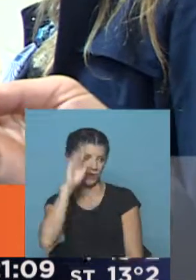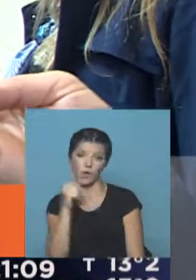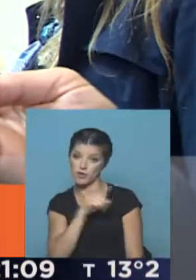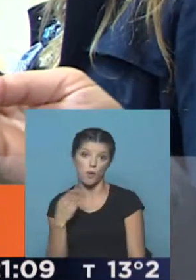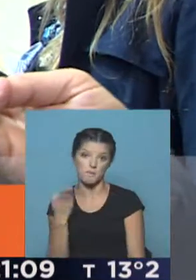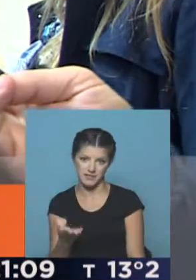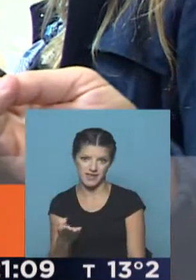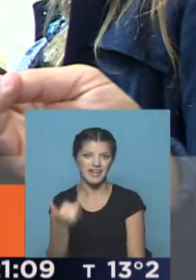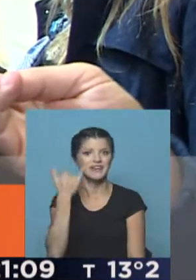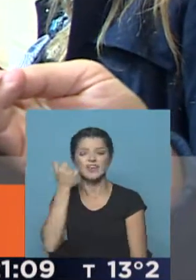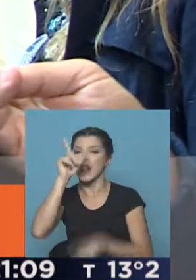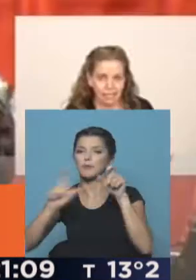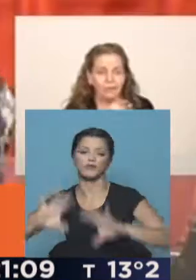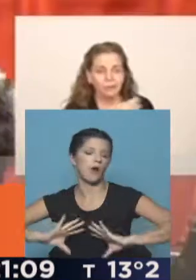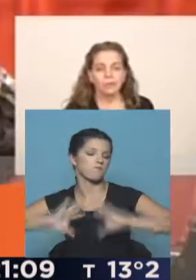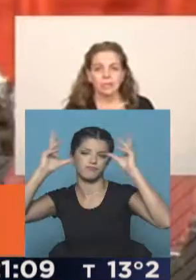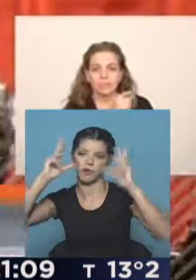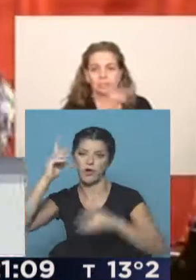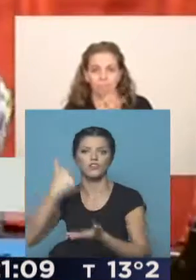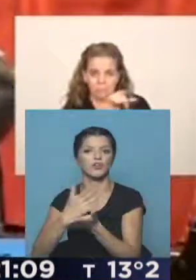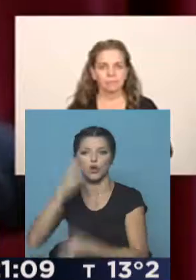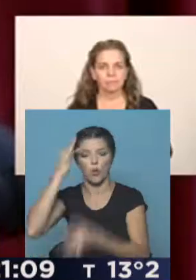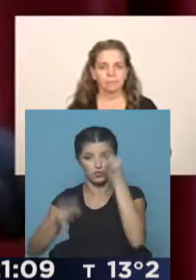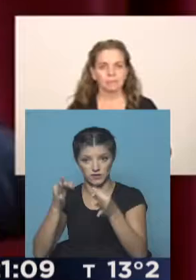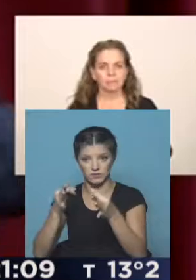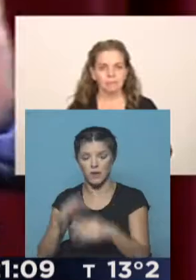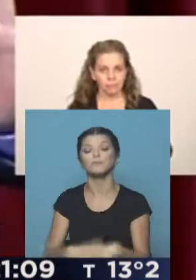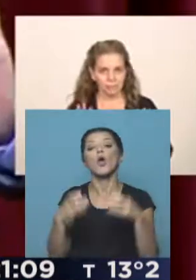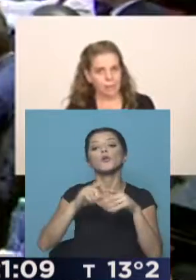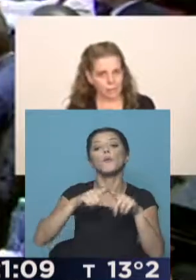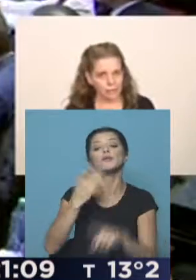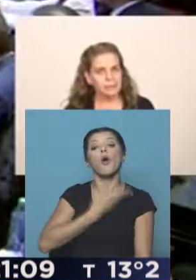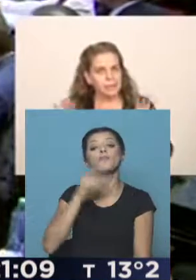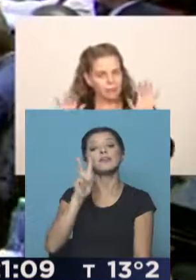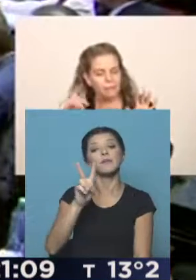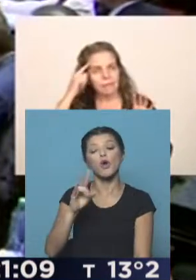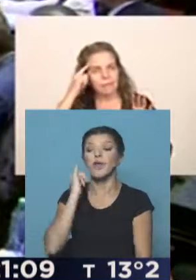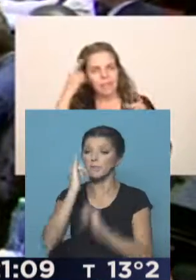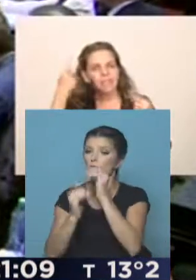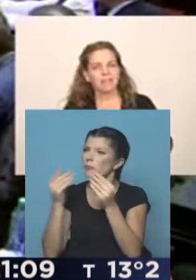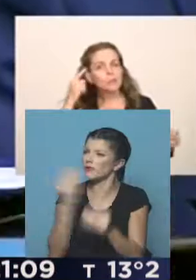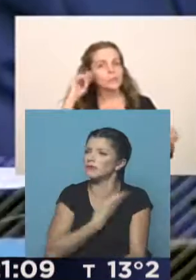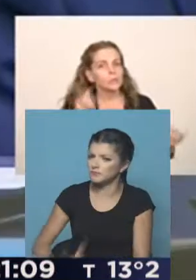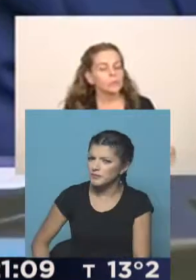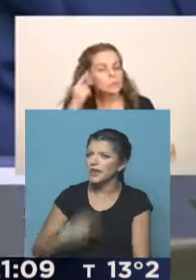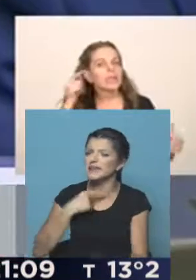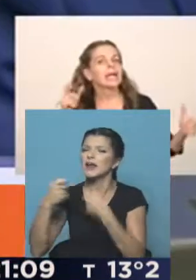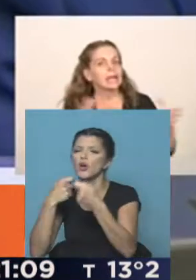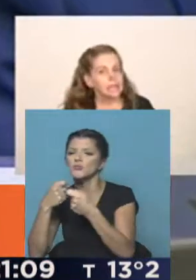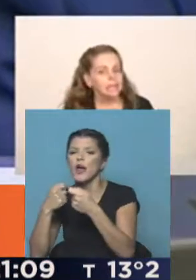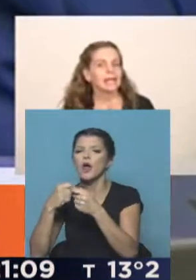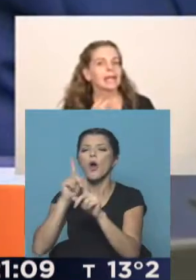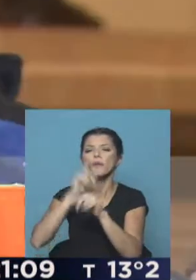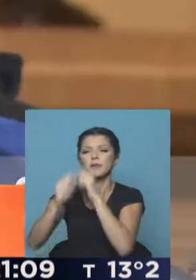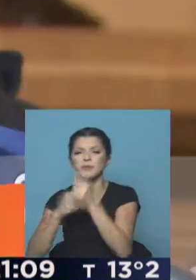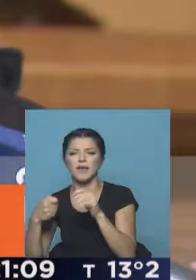está indignada con la justicia. El Frente para la Victoria explicó por qué el gobierno quiere negociar información con empresas que